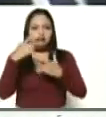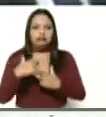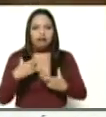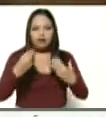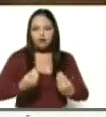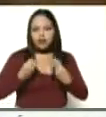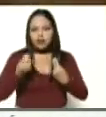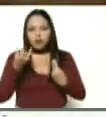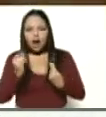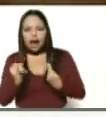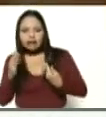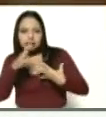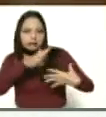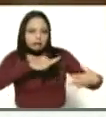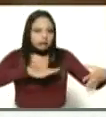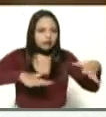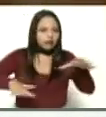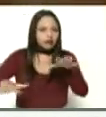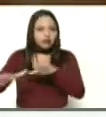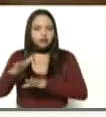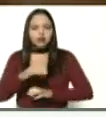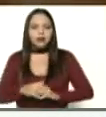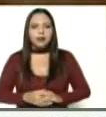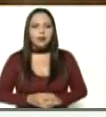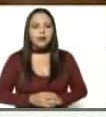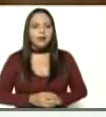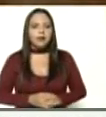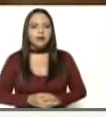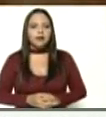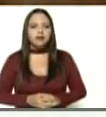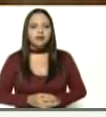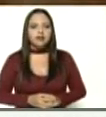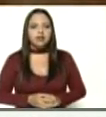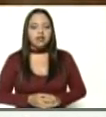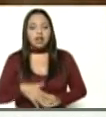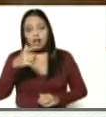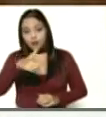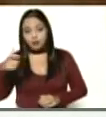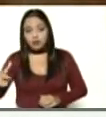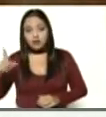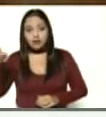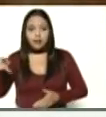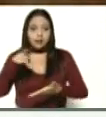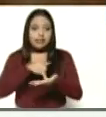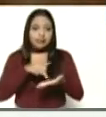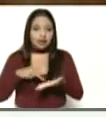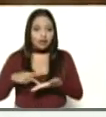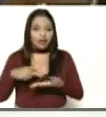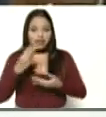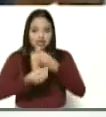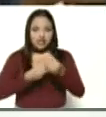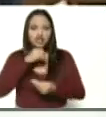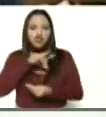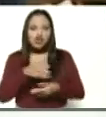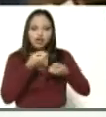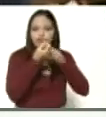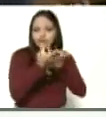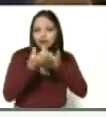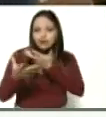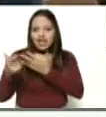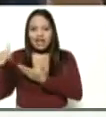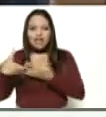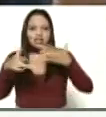ahí. Nuestro hermano Berrueta y nuestra hermana Diania, muchas gracias por participar en